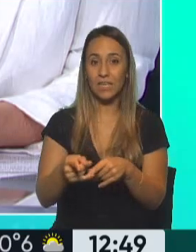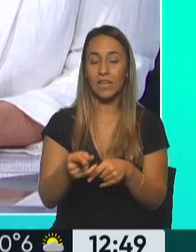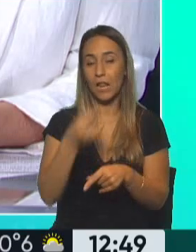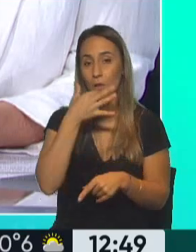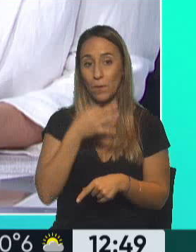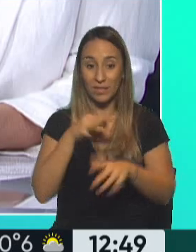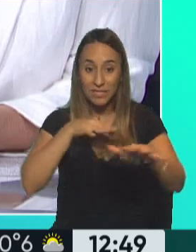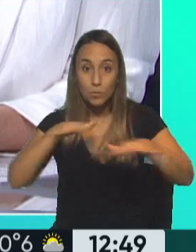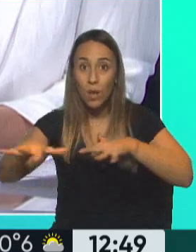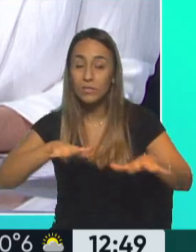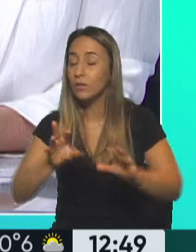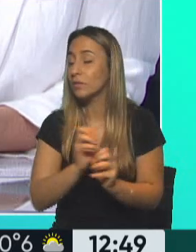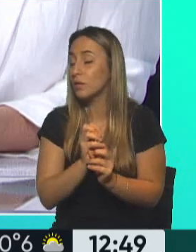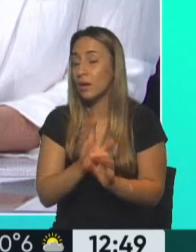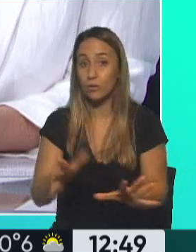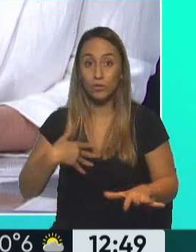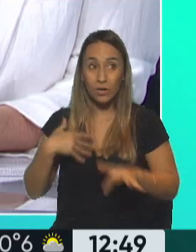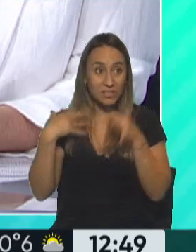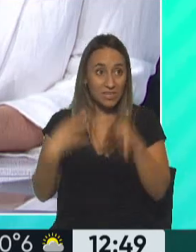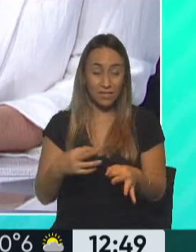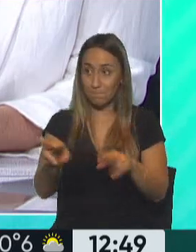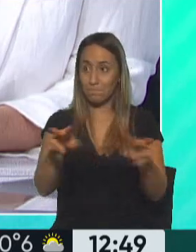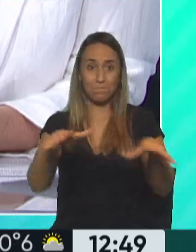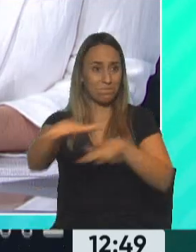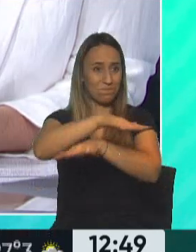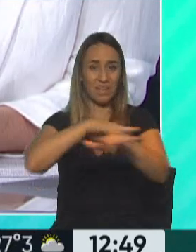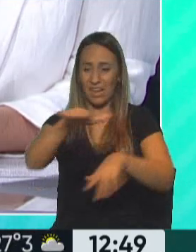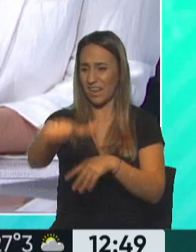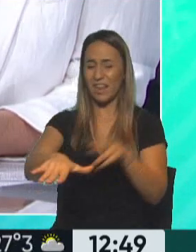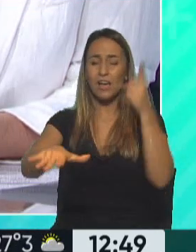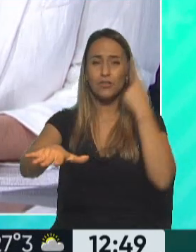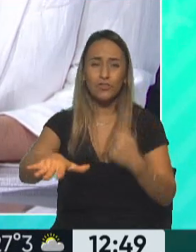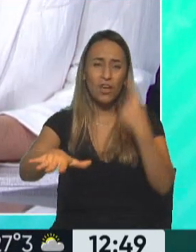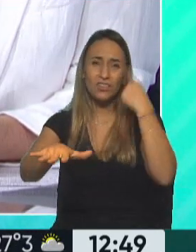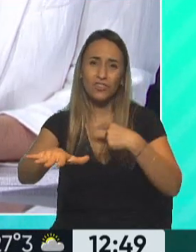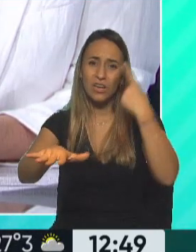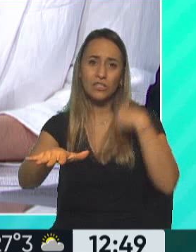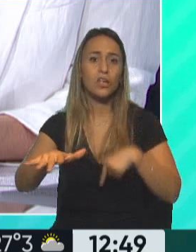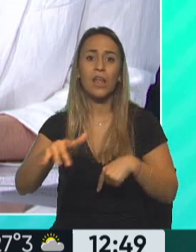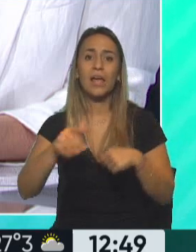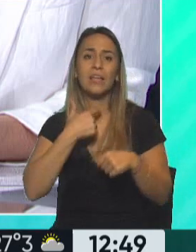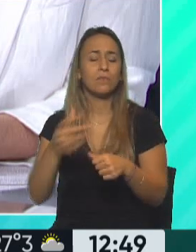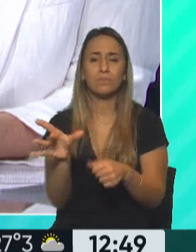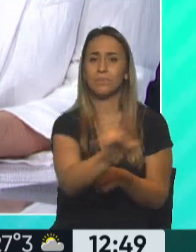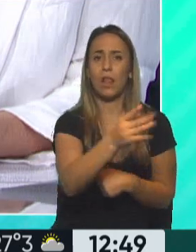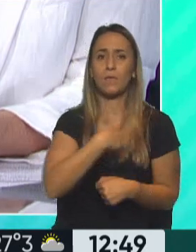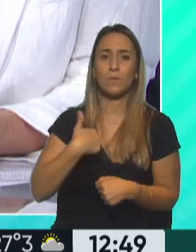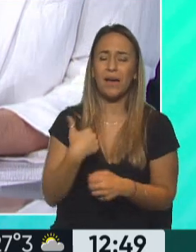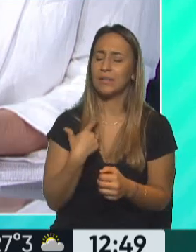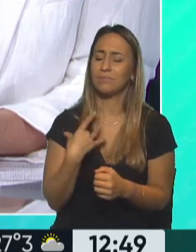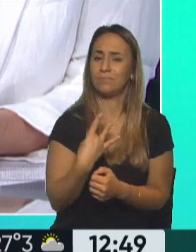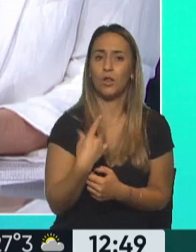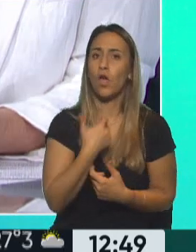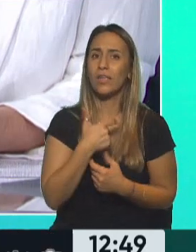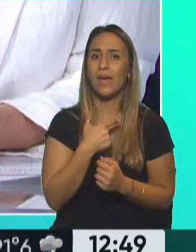un desastre la situación. La niñita lloraba mucho, no quería ser separada de su mamá, estaba muy asustada de lo que le